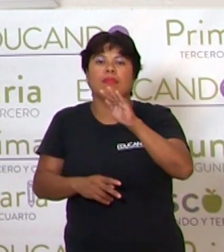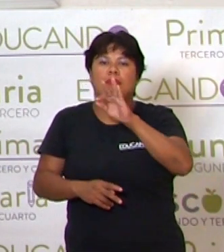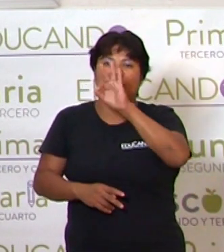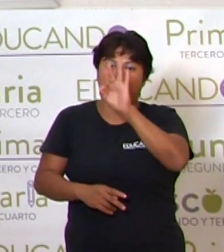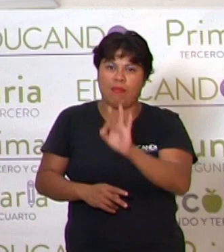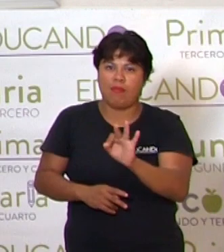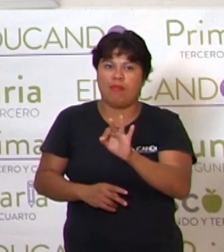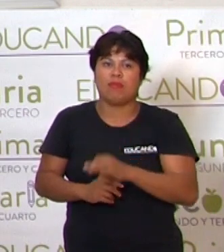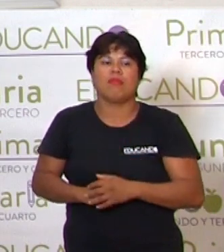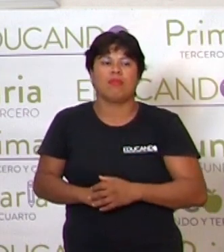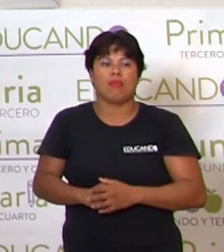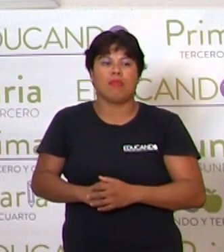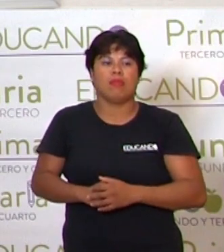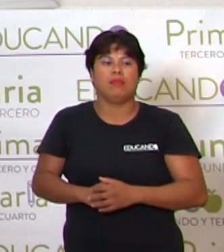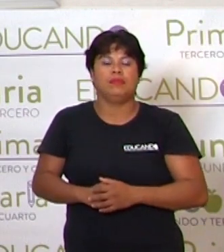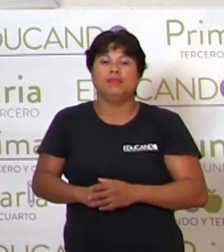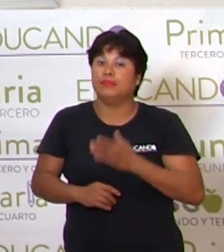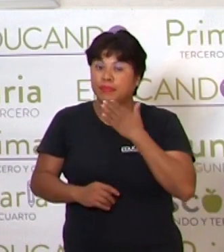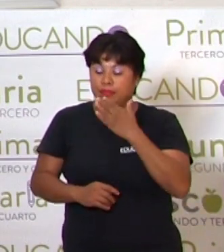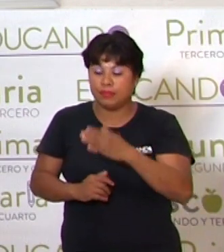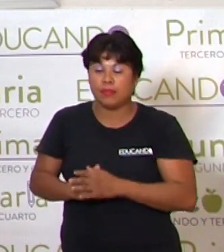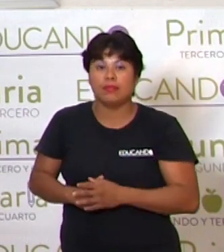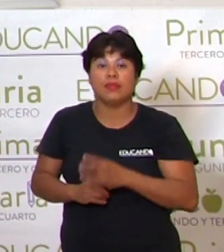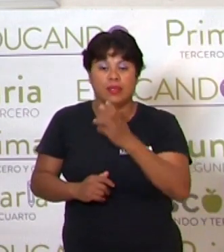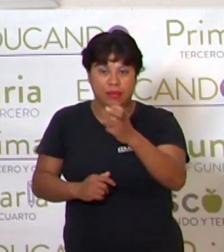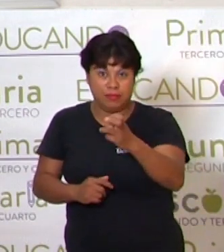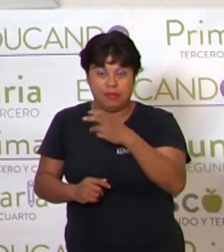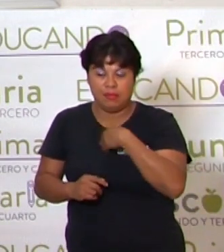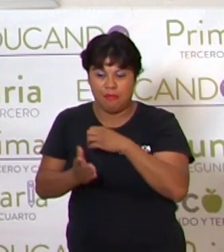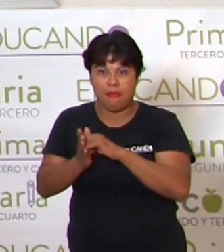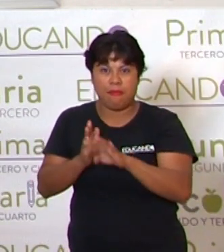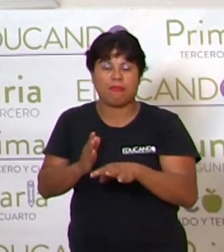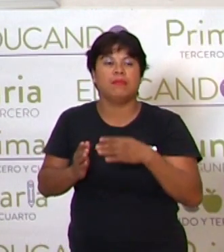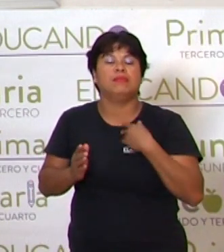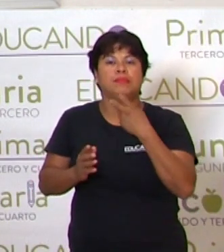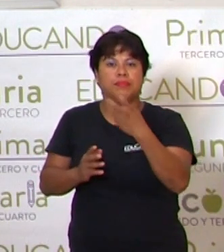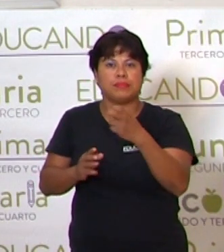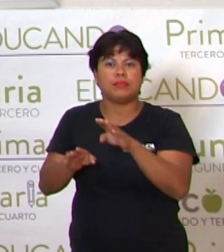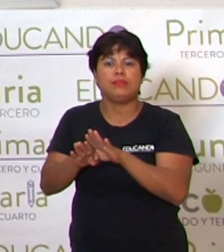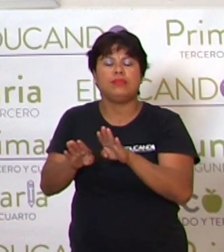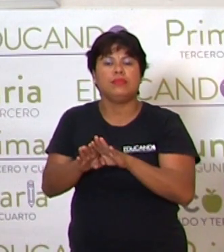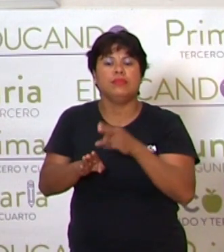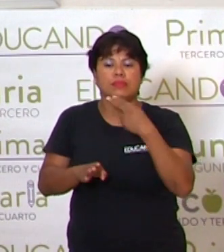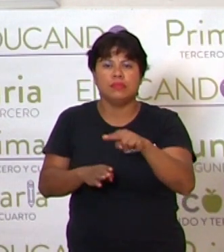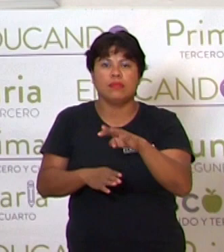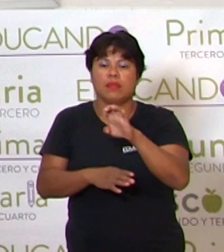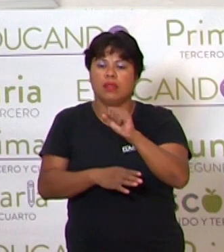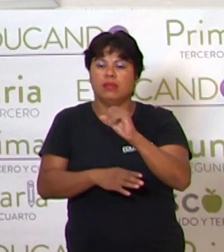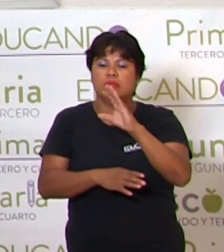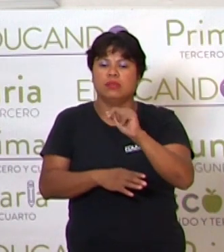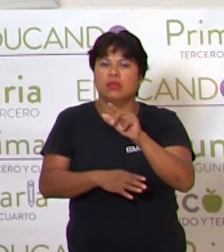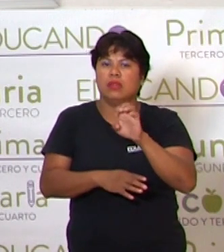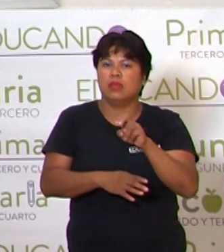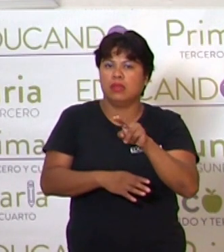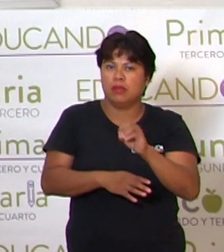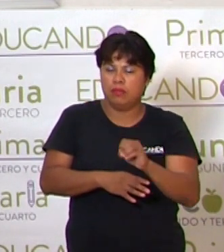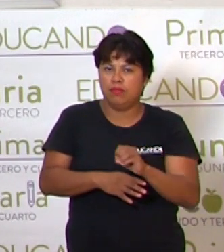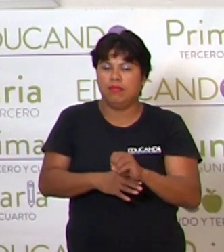90 grados. Pues bien, yo lo relaciono a que precisamente por eso